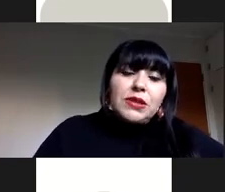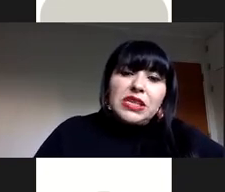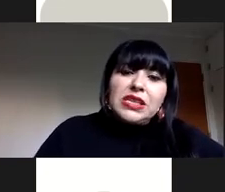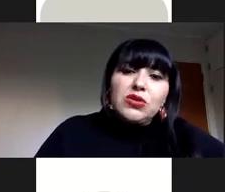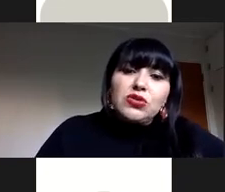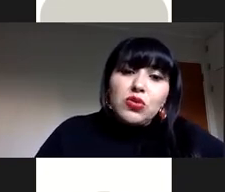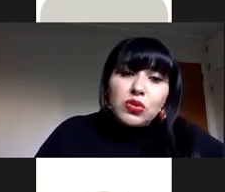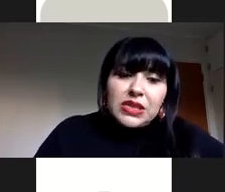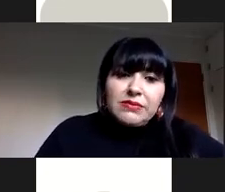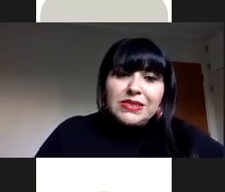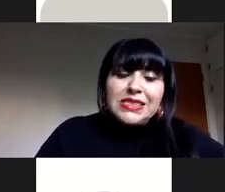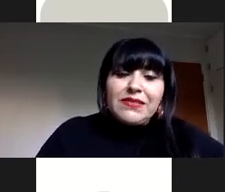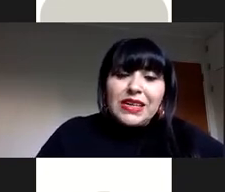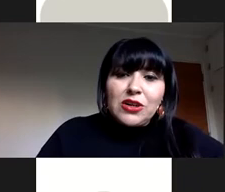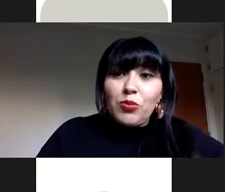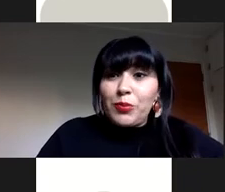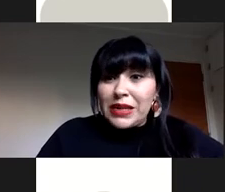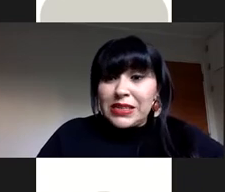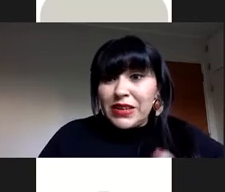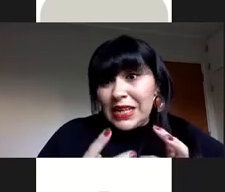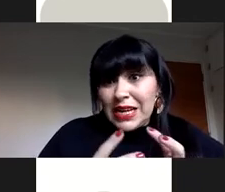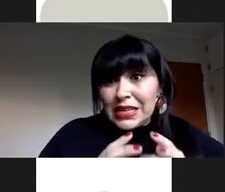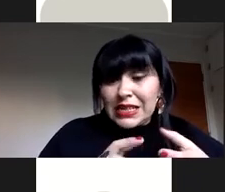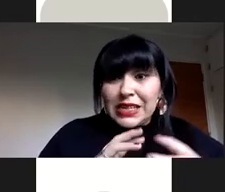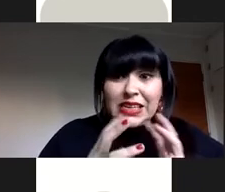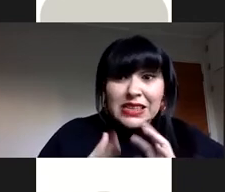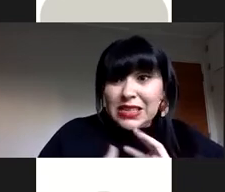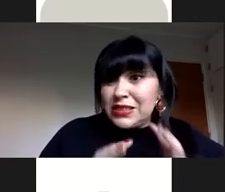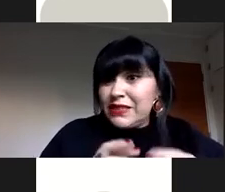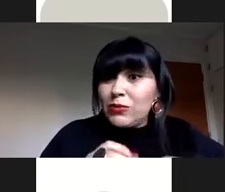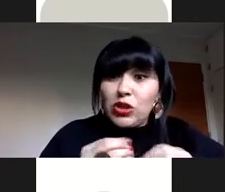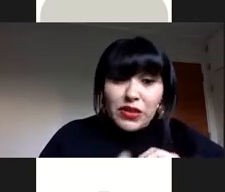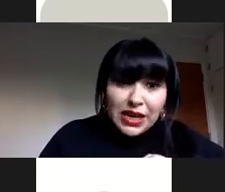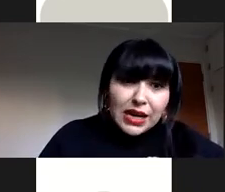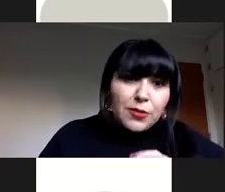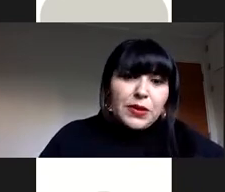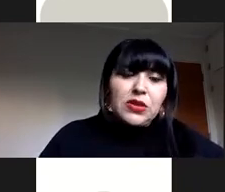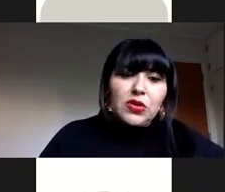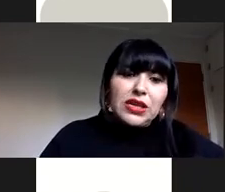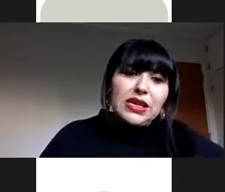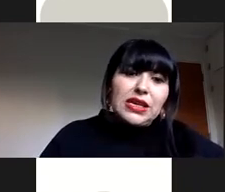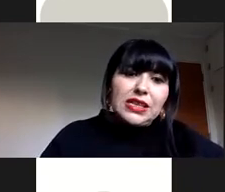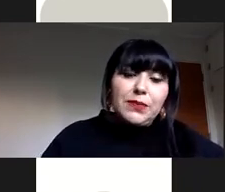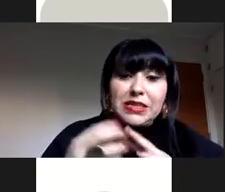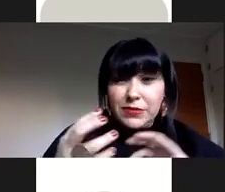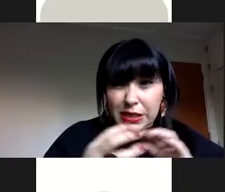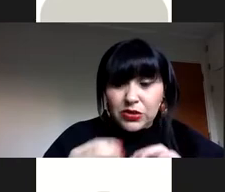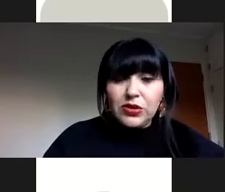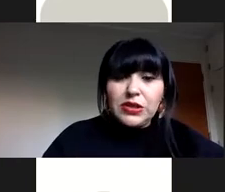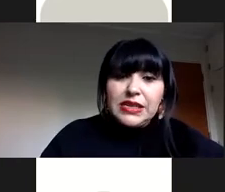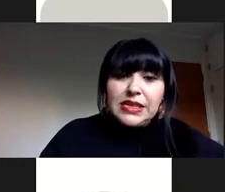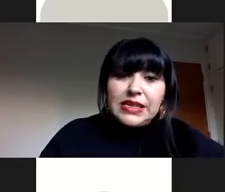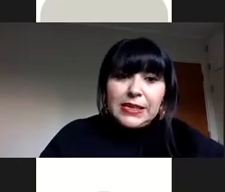que los patrones de conducta se van a revertir, se van a modificar respecto de este